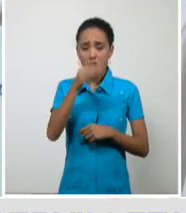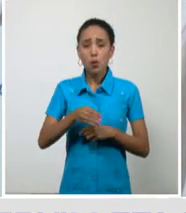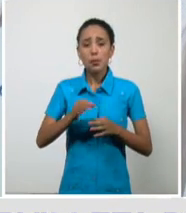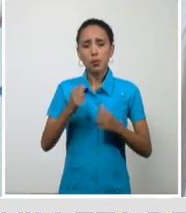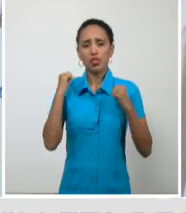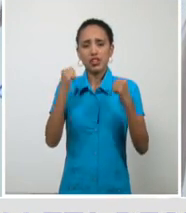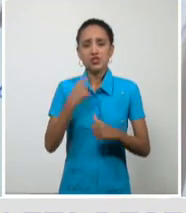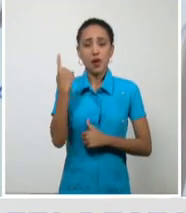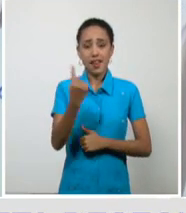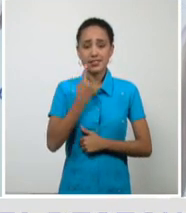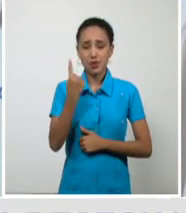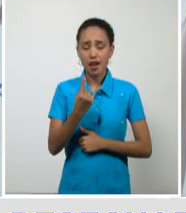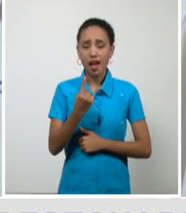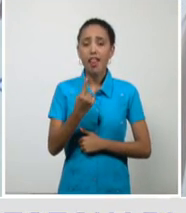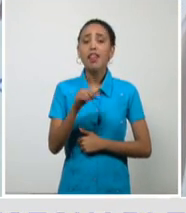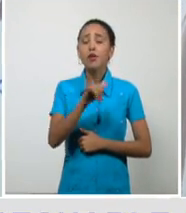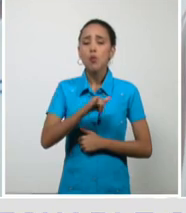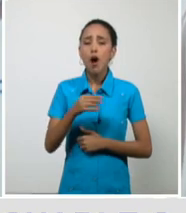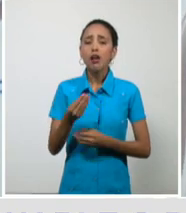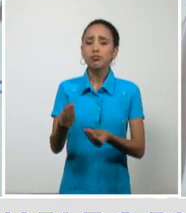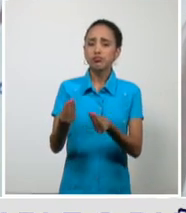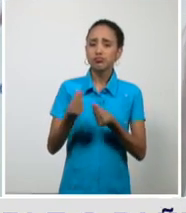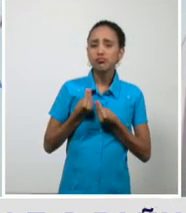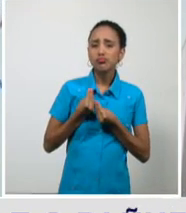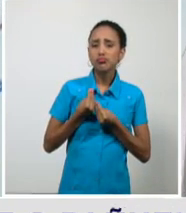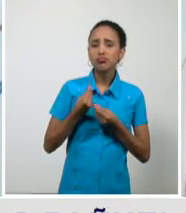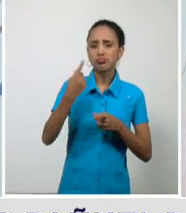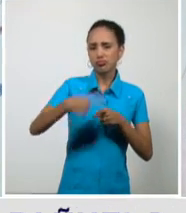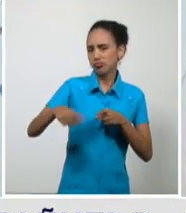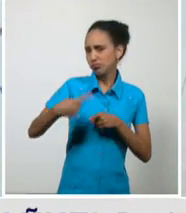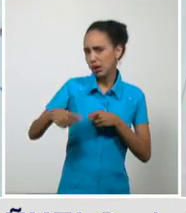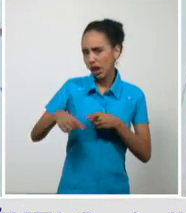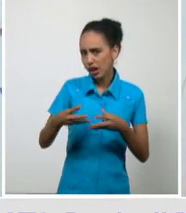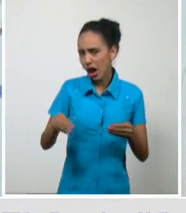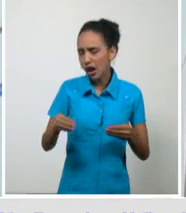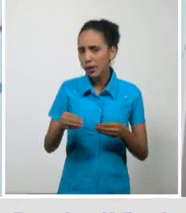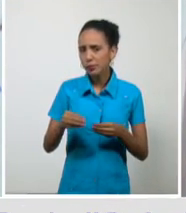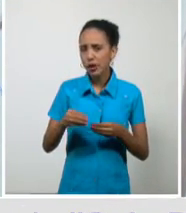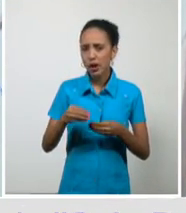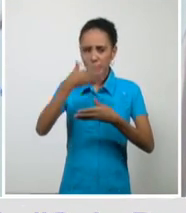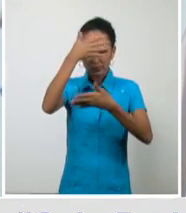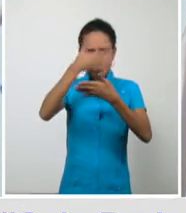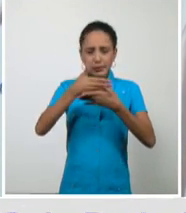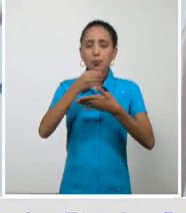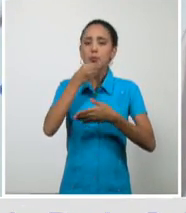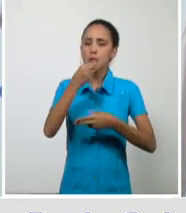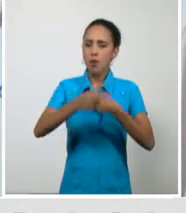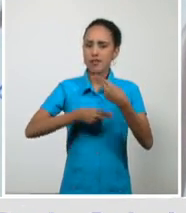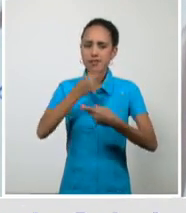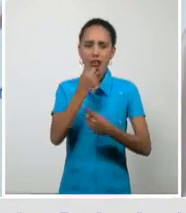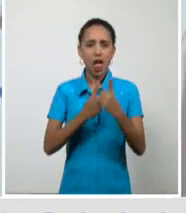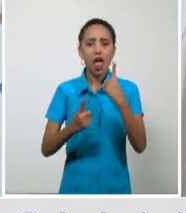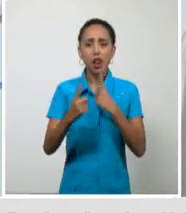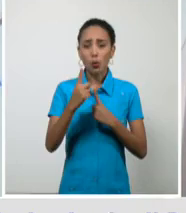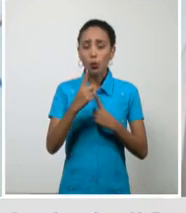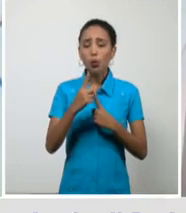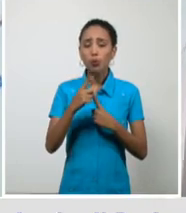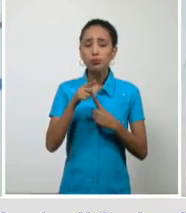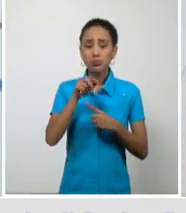de Acopio ya nos trajo también láminas transparentes para que les realicemos algunos que ellos van a